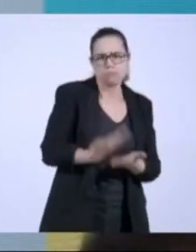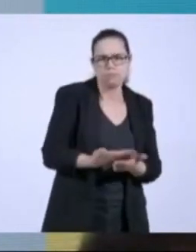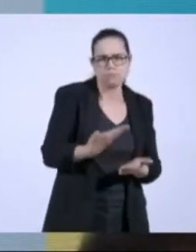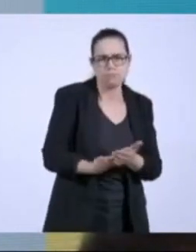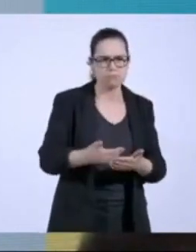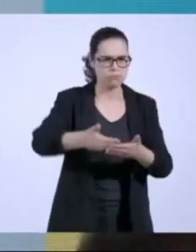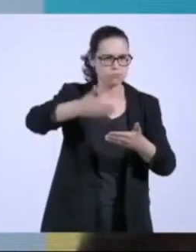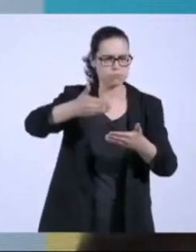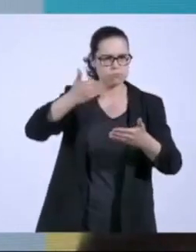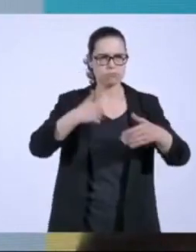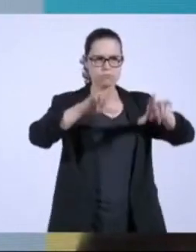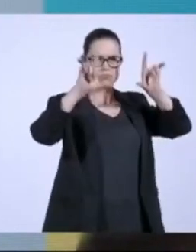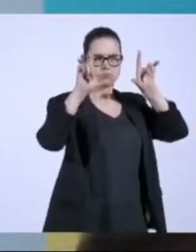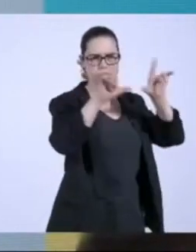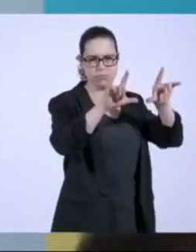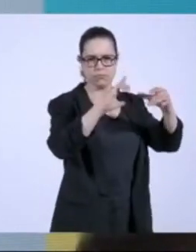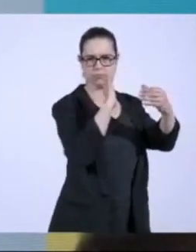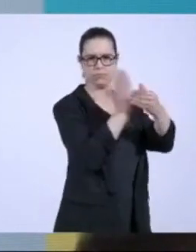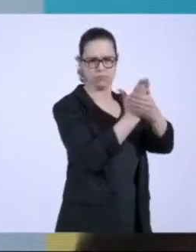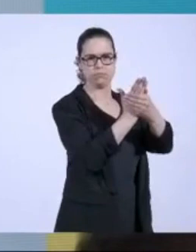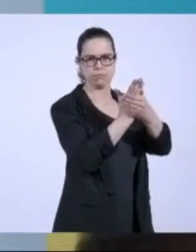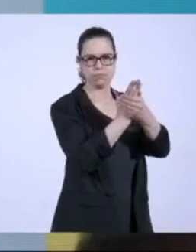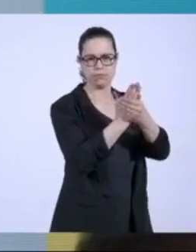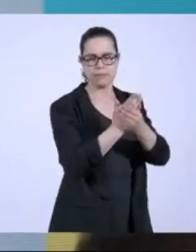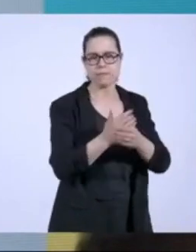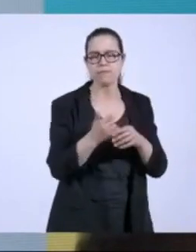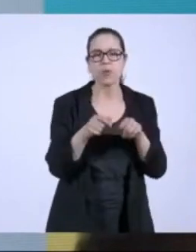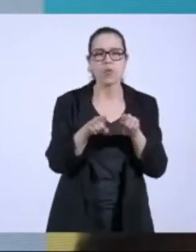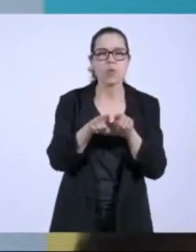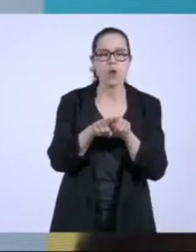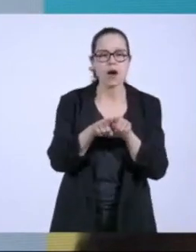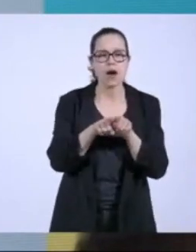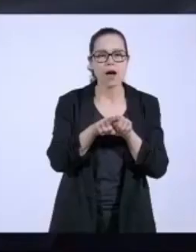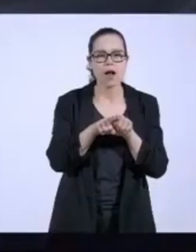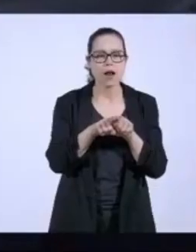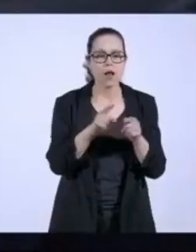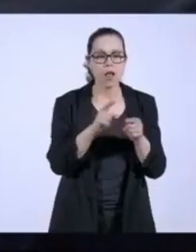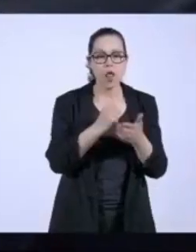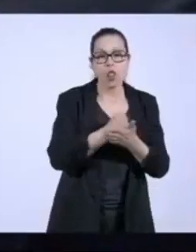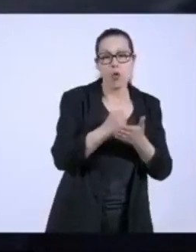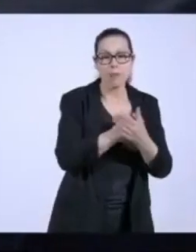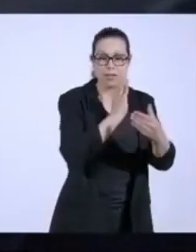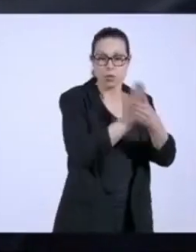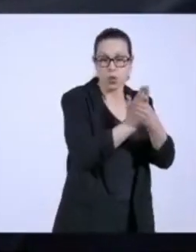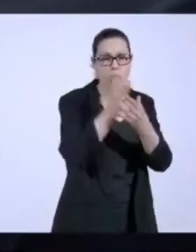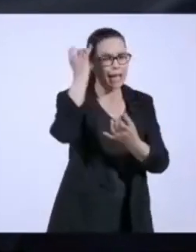pretérito. Eu non comparto a contradición entre carácter documental e creativo.